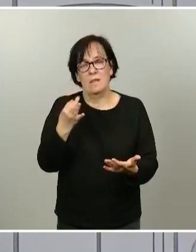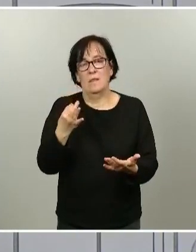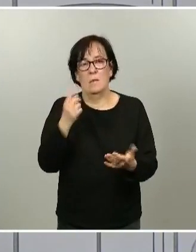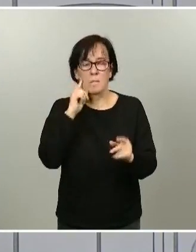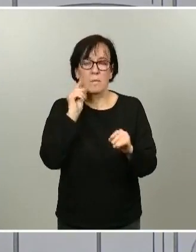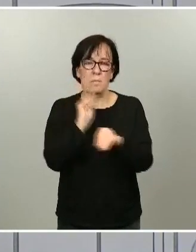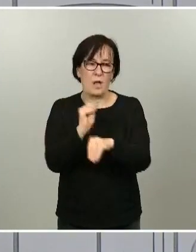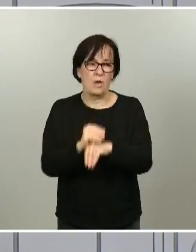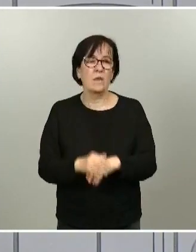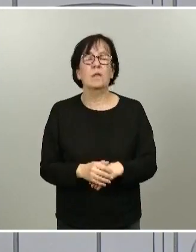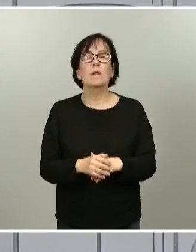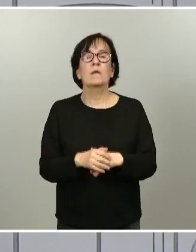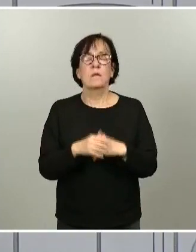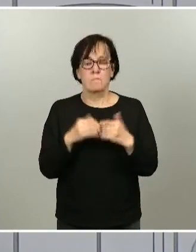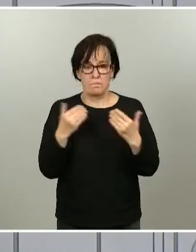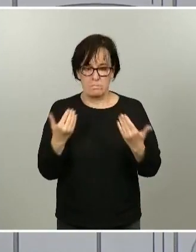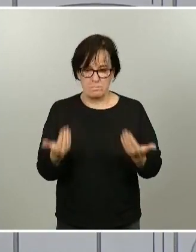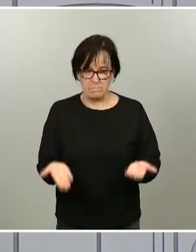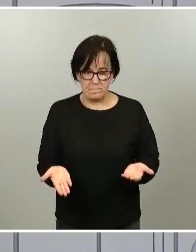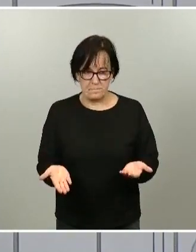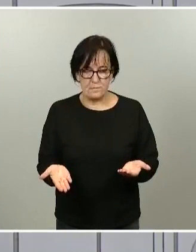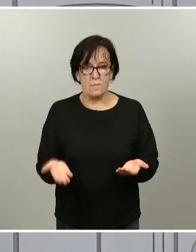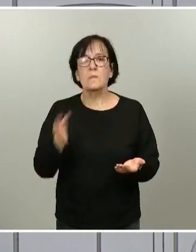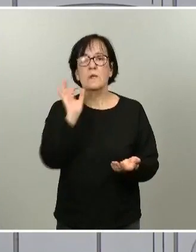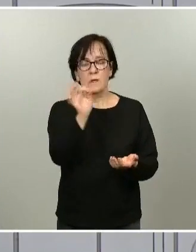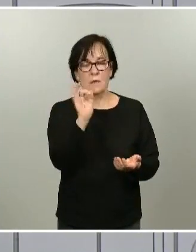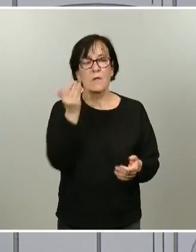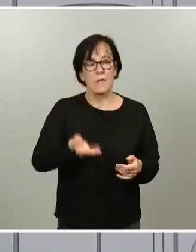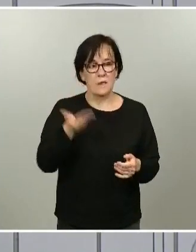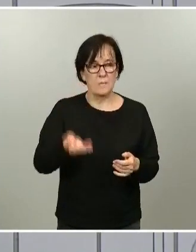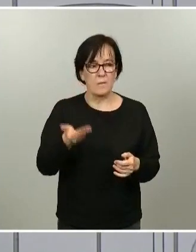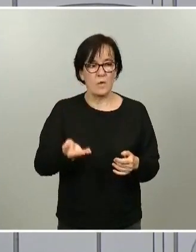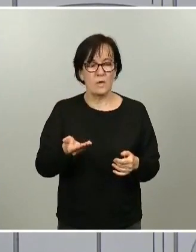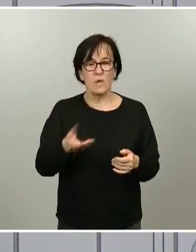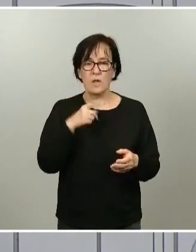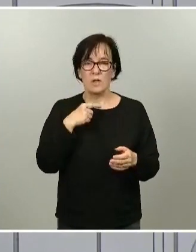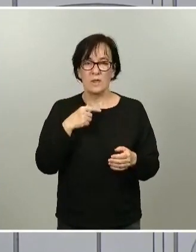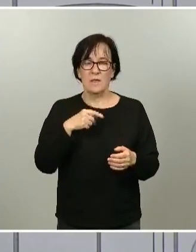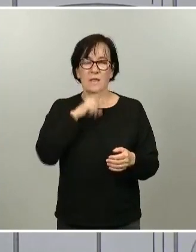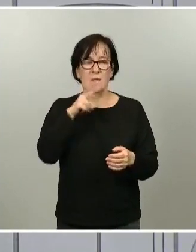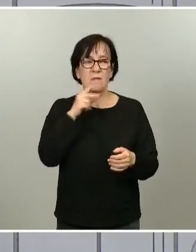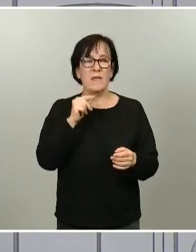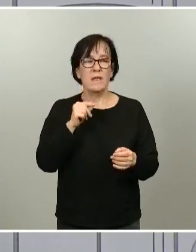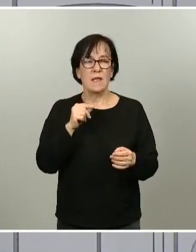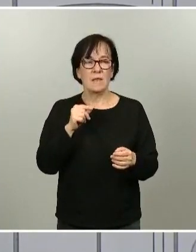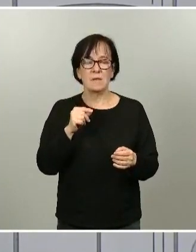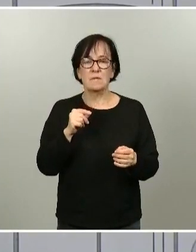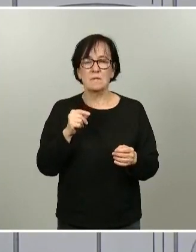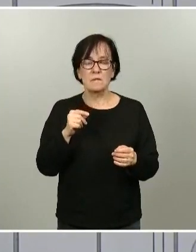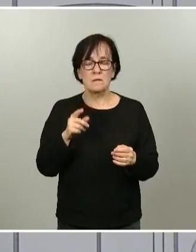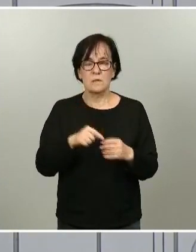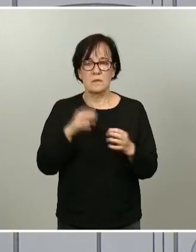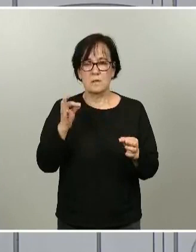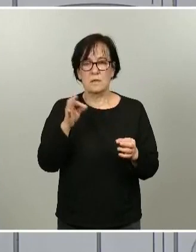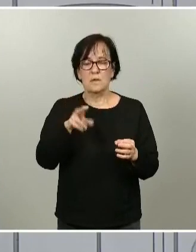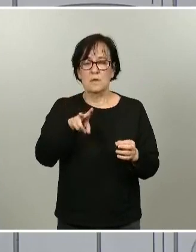todas formas, sí que es importante que entiendan que de lo que estamos hablando es de una transmisión a partir de secreciones que